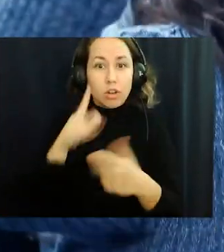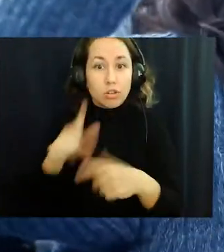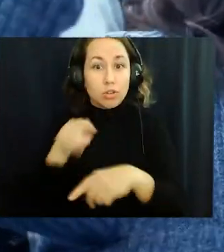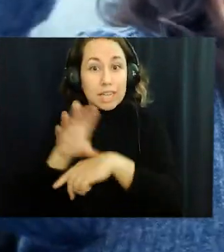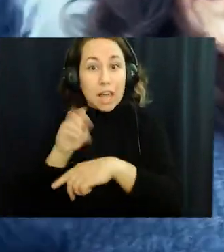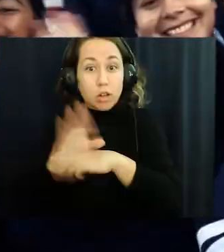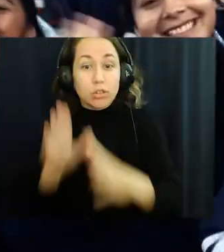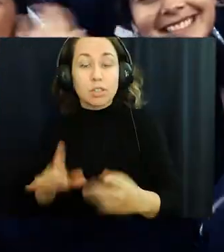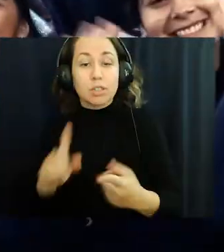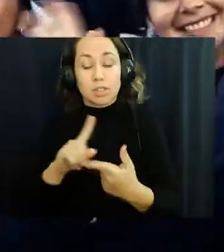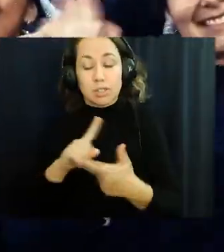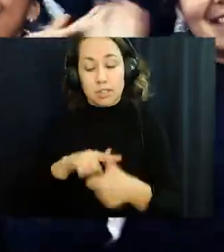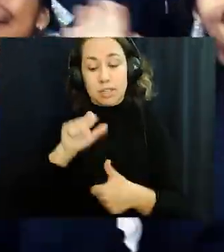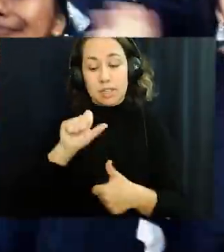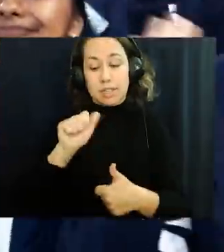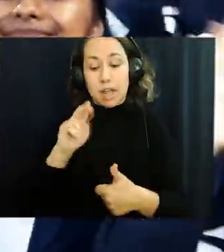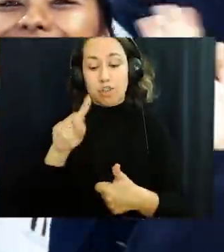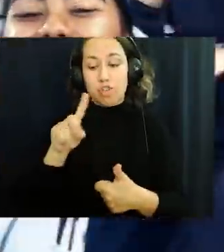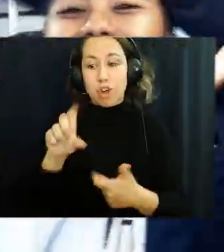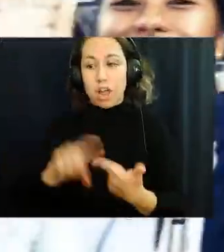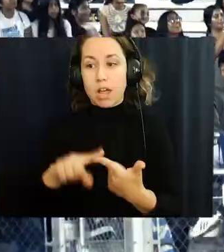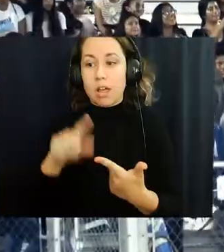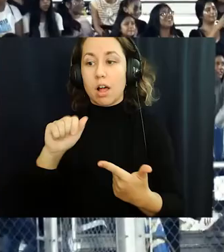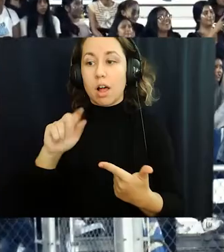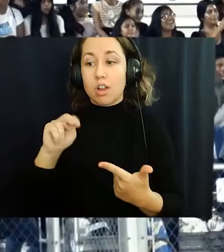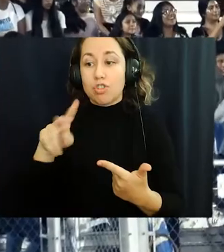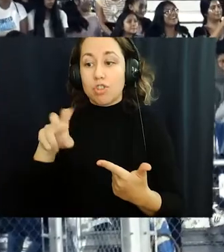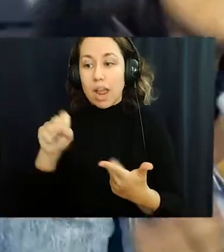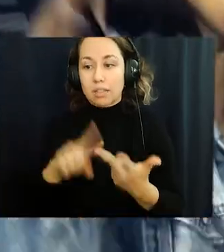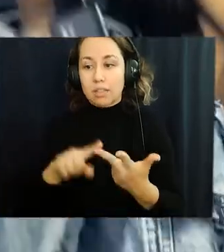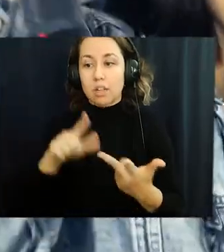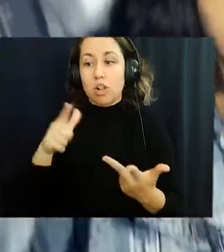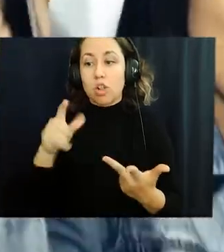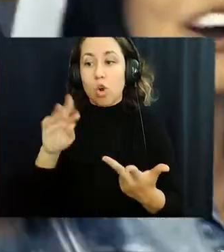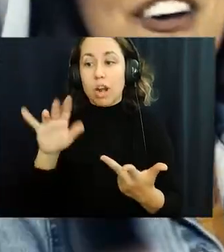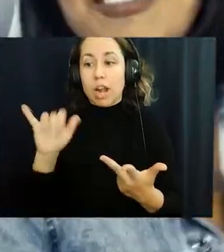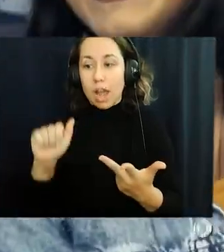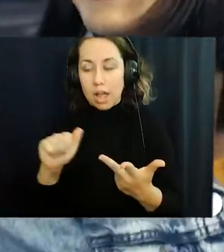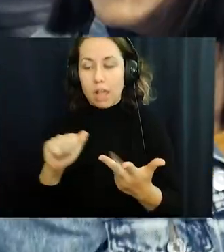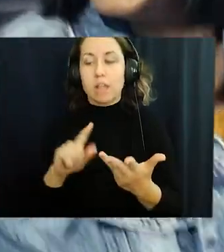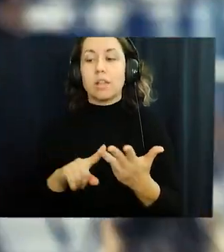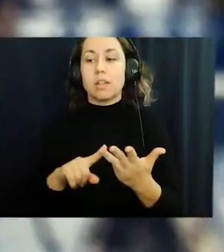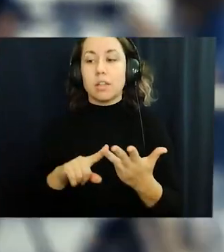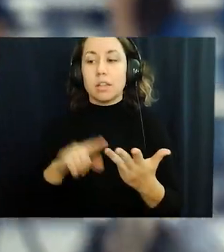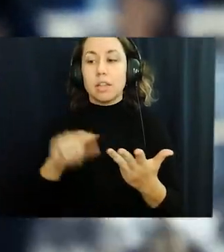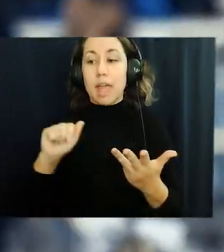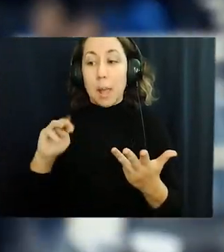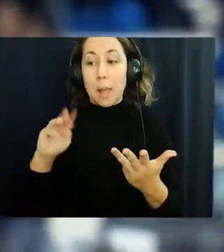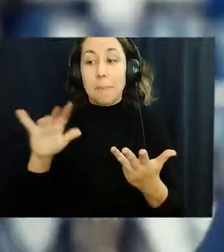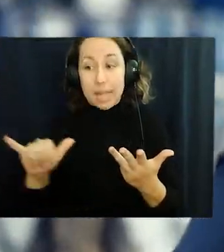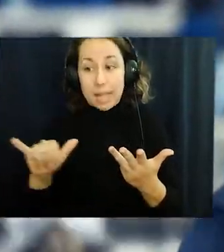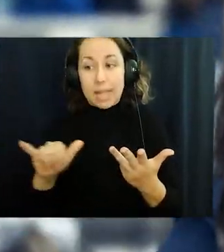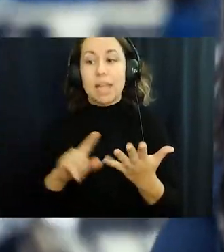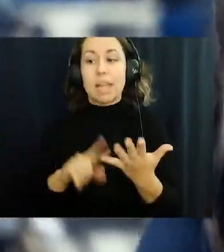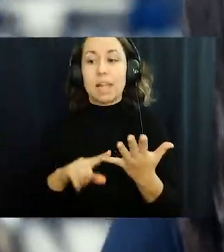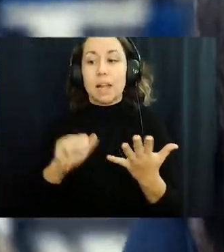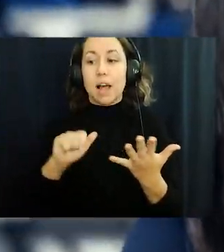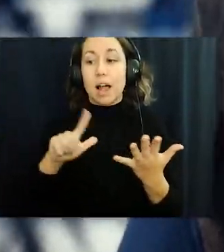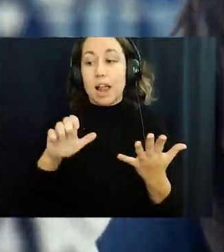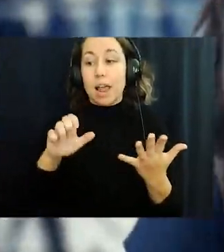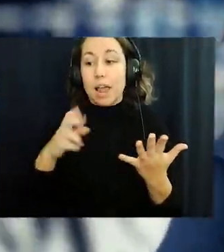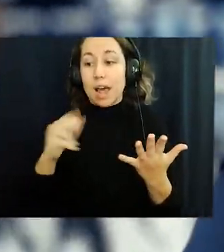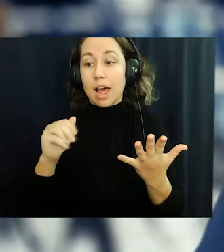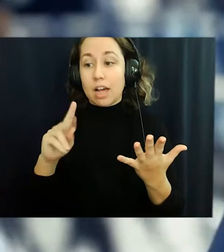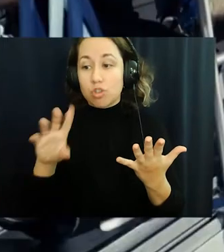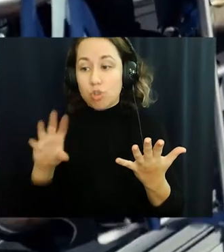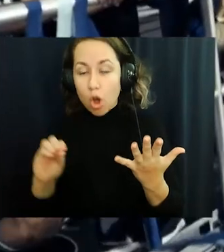Ortiz, Miguel Ulo, Alejandro Padilla y nuestra coordinadora de estudios superiores, April Gibbs. Felicidades, halcones.